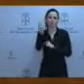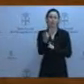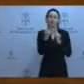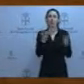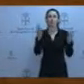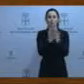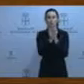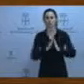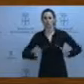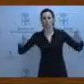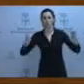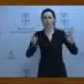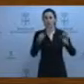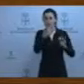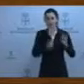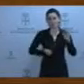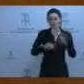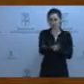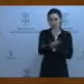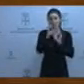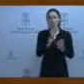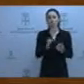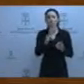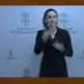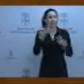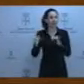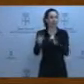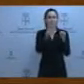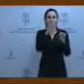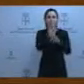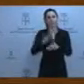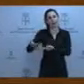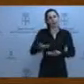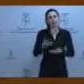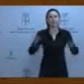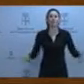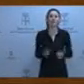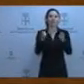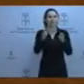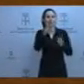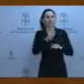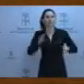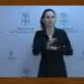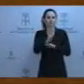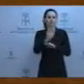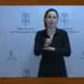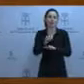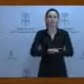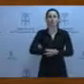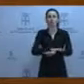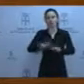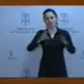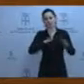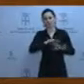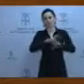Y promocionar y facilitar el acceso a los jóvenes a las ayudas existentes, solo faltaría que nos intente ayudar y dar promoción a las ayudas que ya existen por parte del Gobierno. Por tanto, estamos